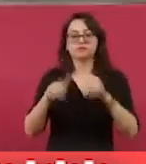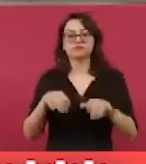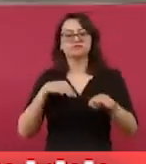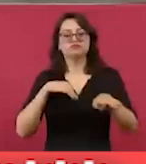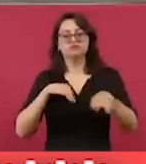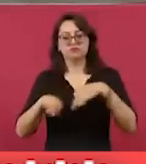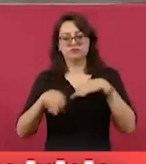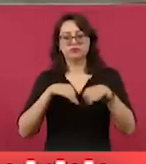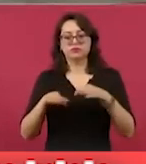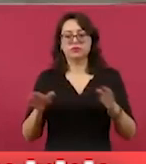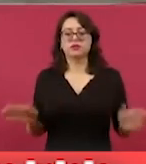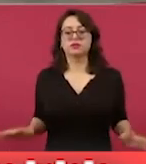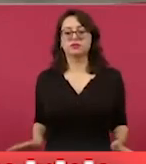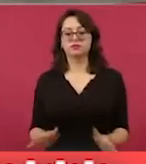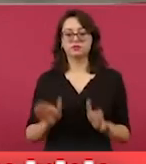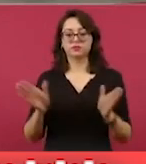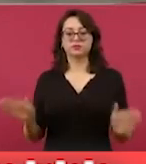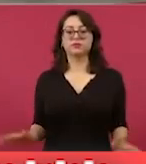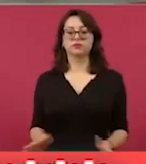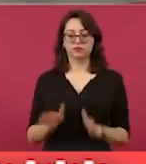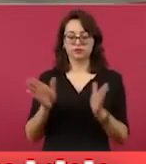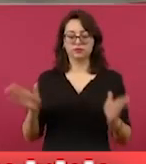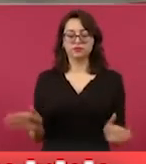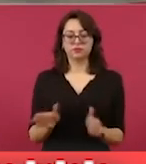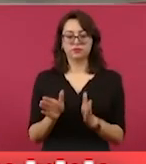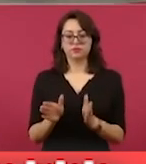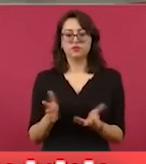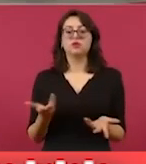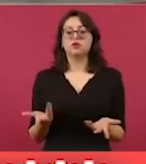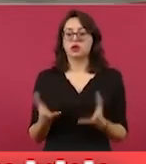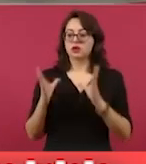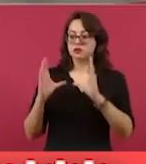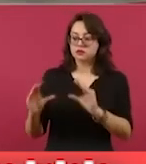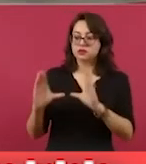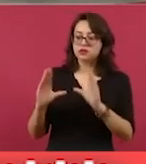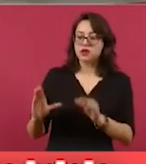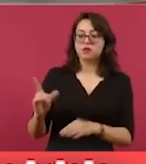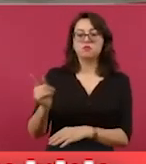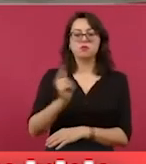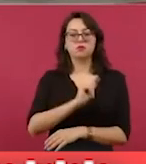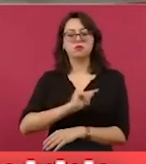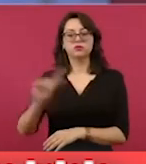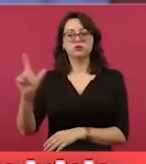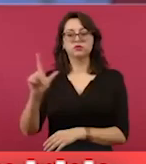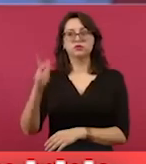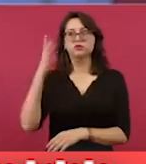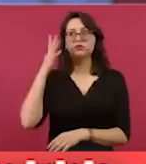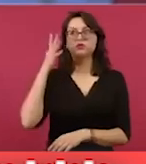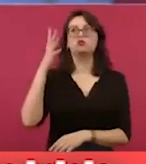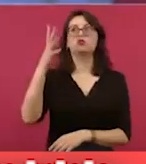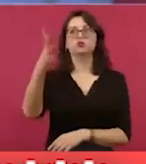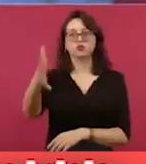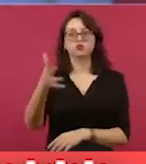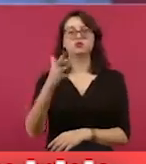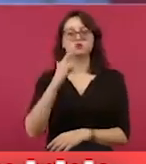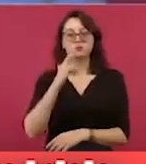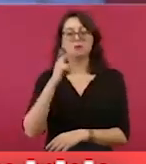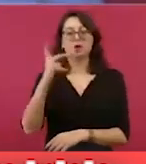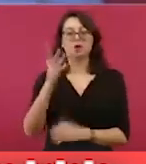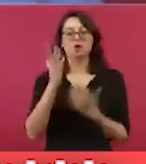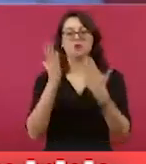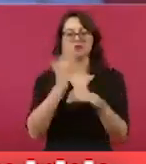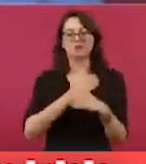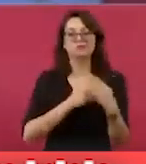gran proyecto pero lo hacemos desde el punto de vista de la profesionalización pensando en un futuro promisorio en un futuro